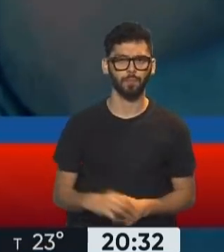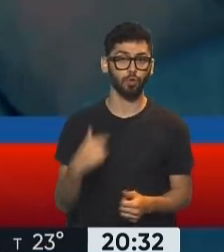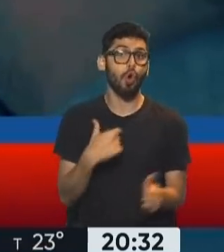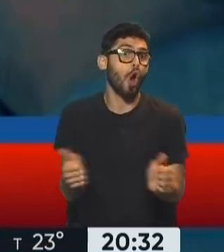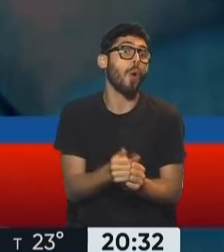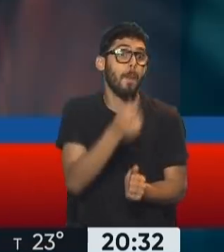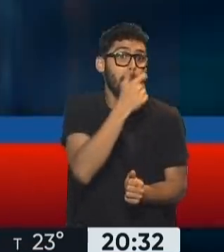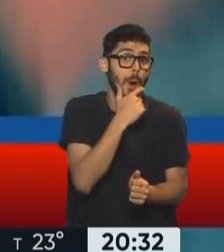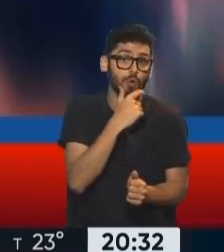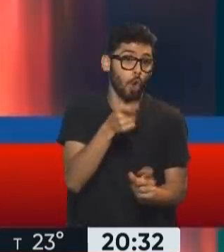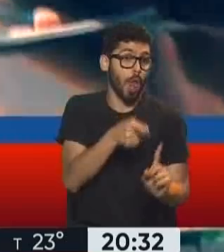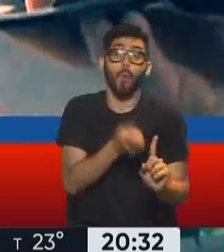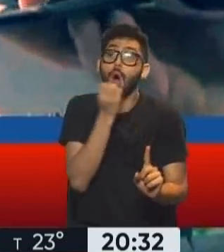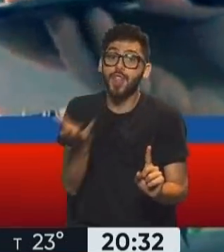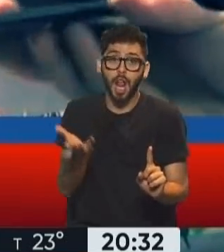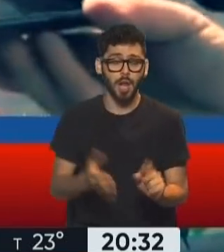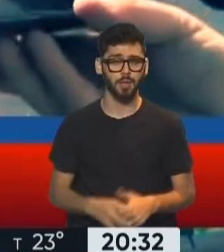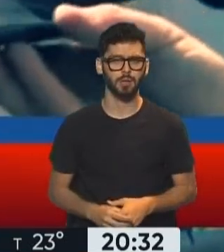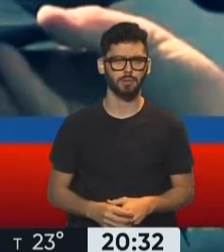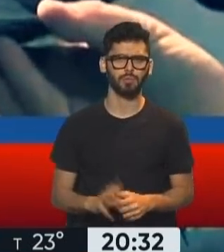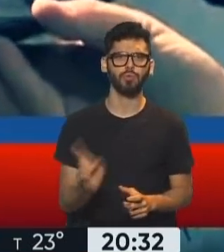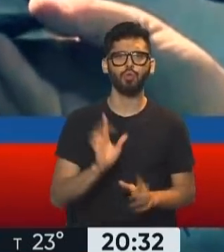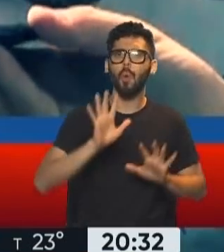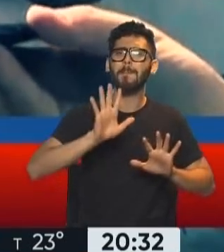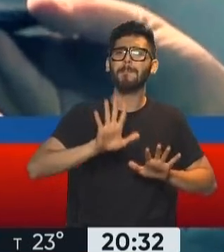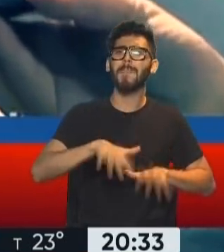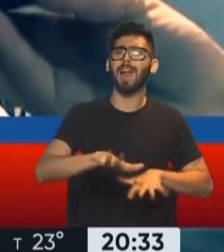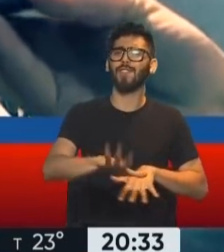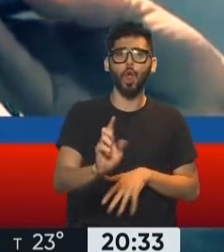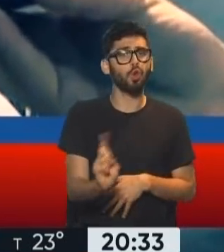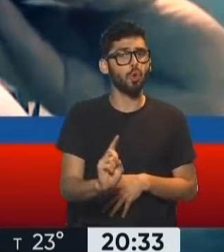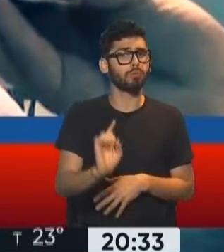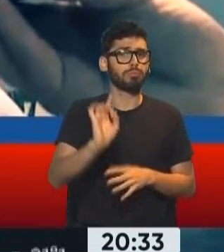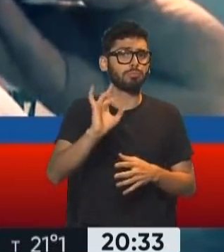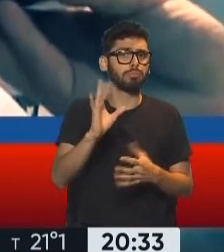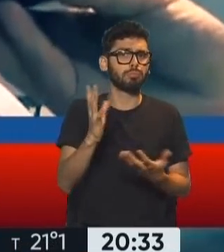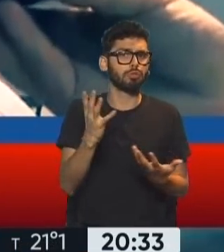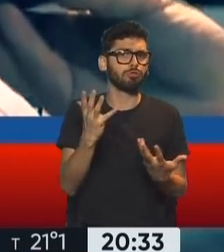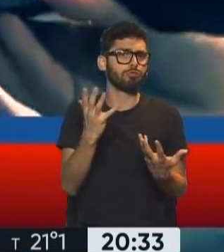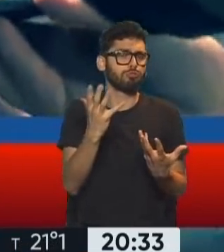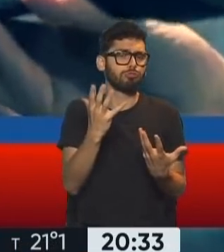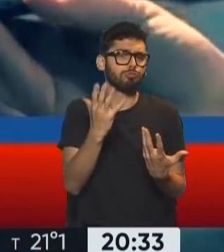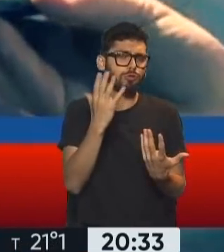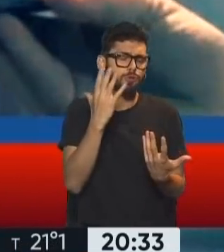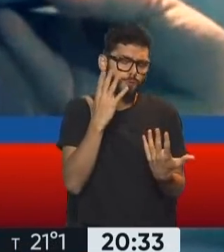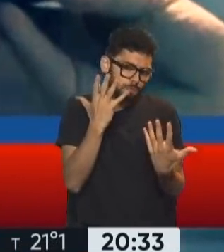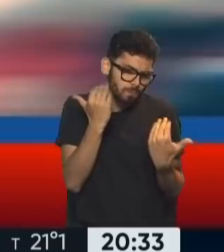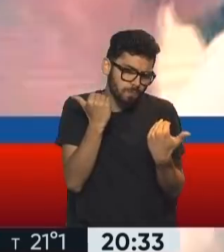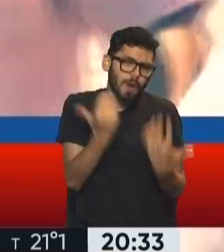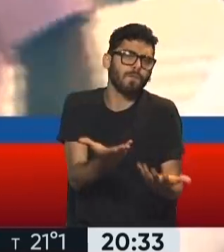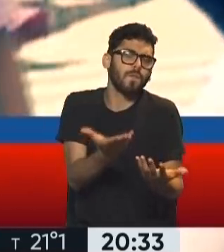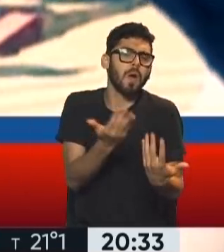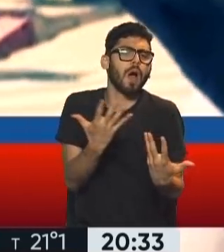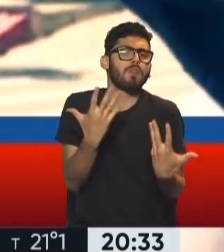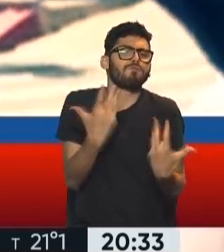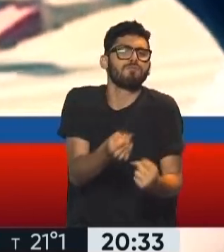Mauricio, que soy quien viene a declarar. No estamos manifestando, estamos mostrando solidaridad con el presidente Macri, que es inocente de lo que lo acusa.